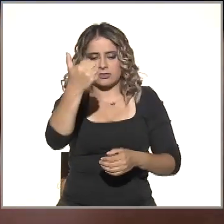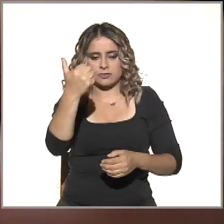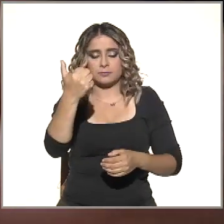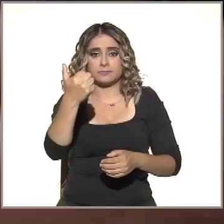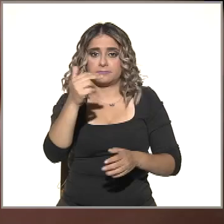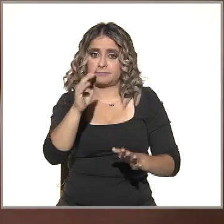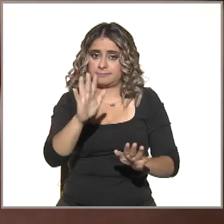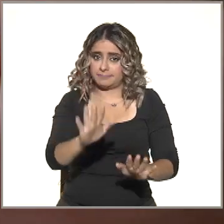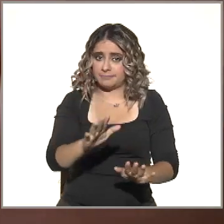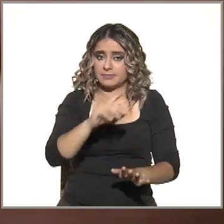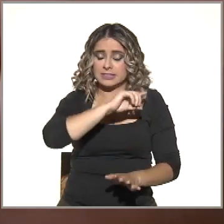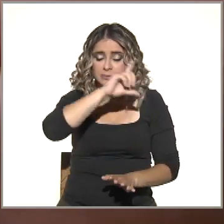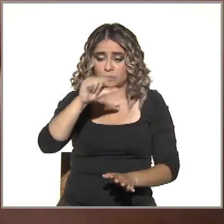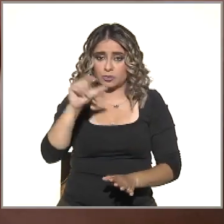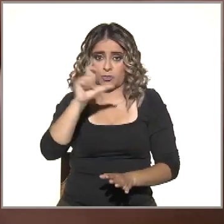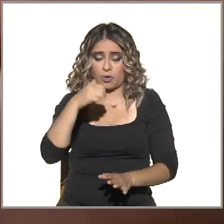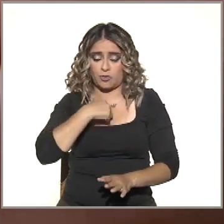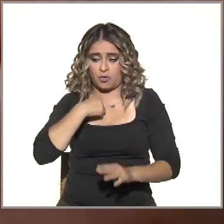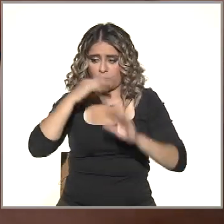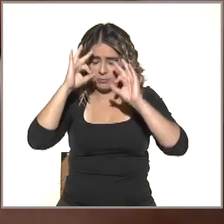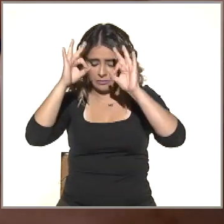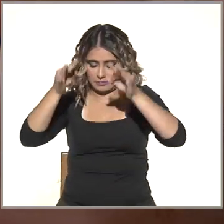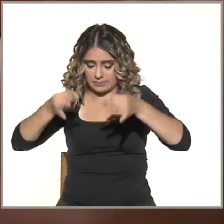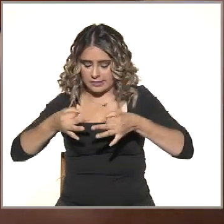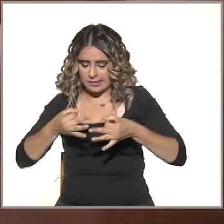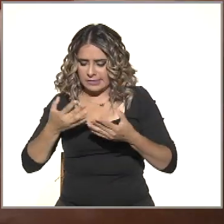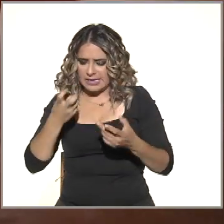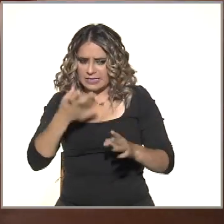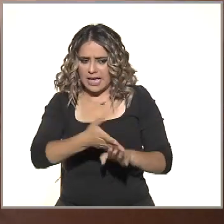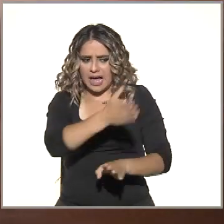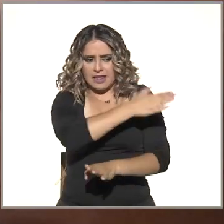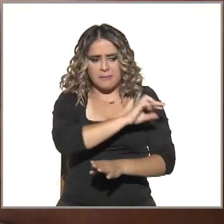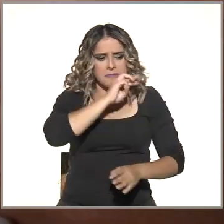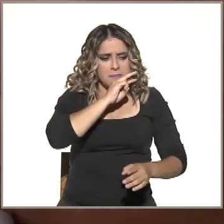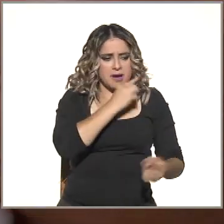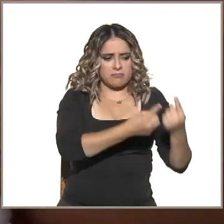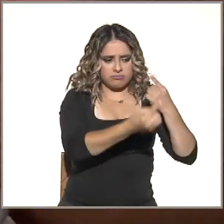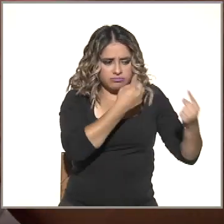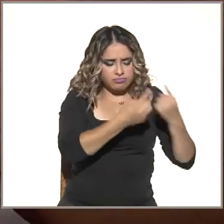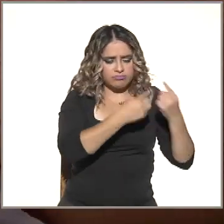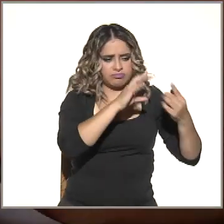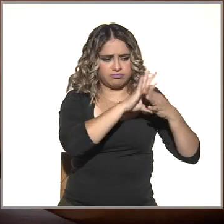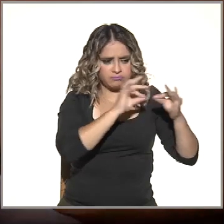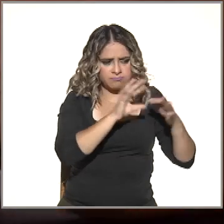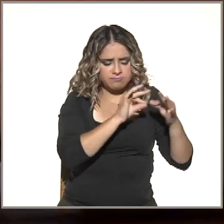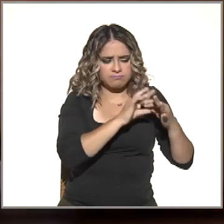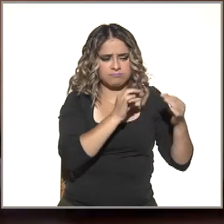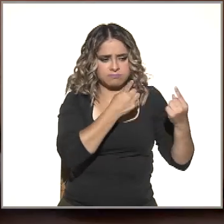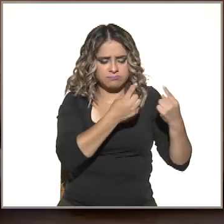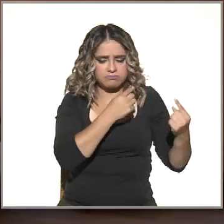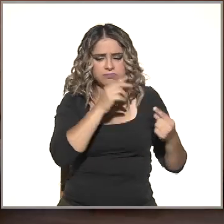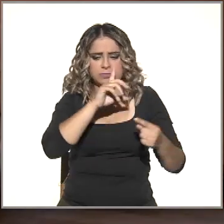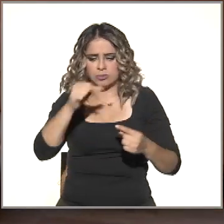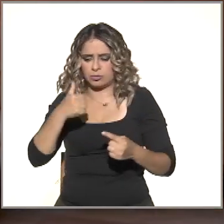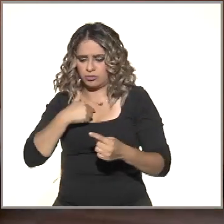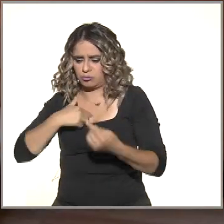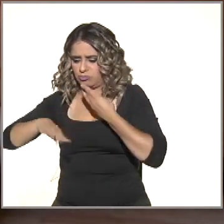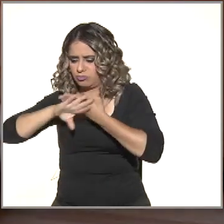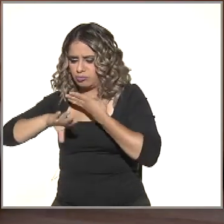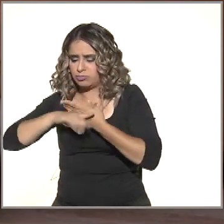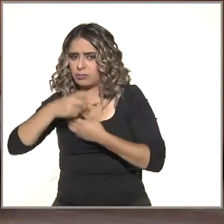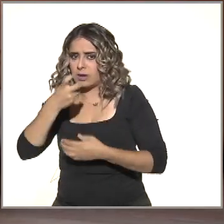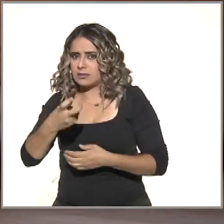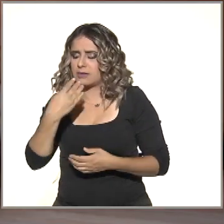pausa y tomamos conciencia, podemos darnos cuenta de que la manera en que nos relacionamos no es linda, porque